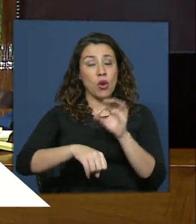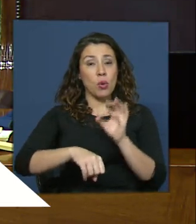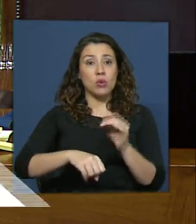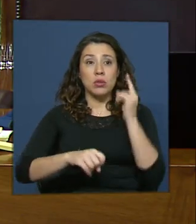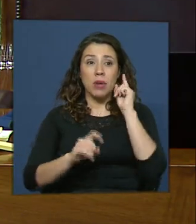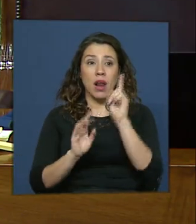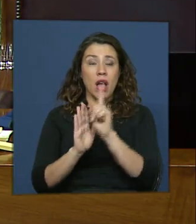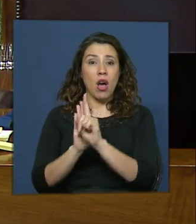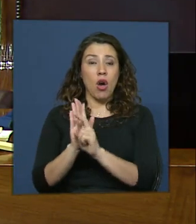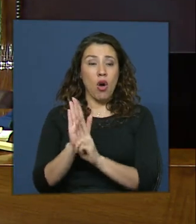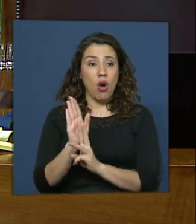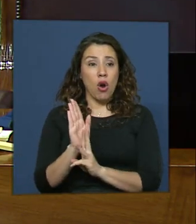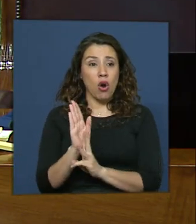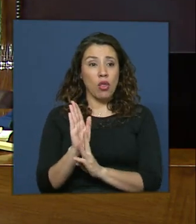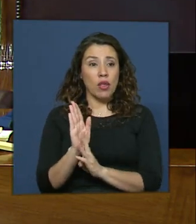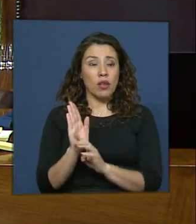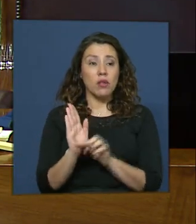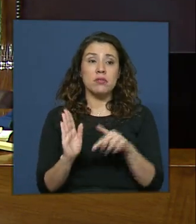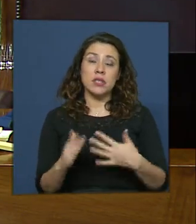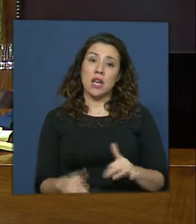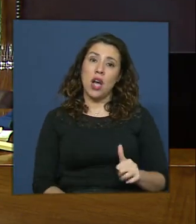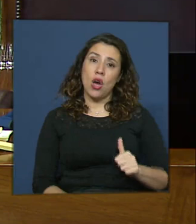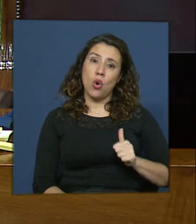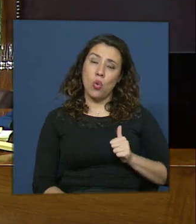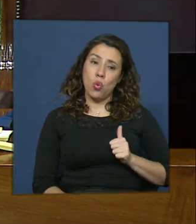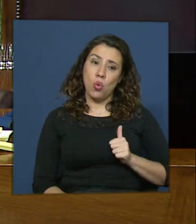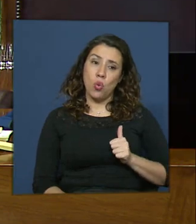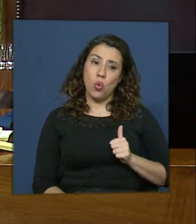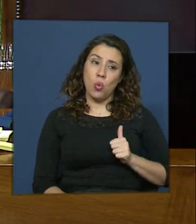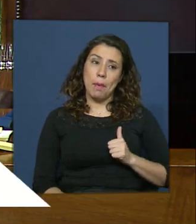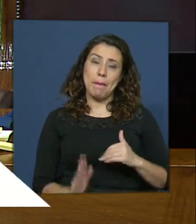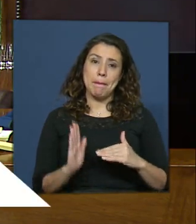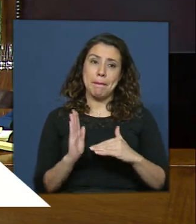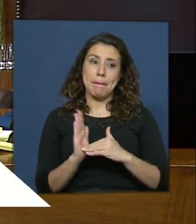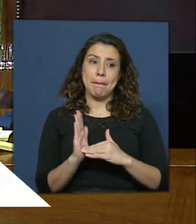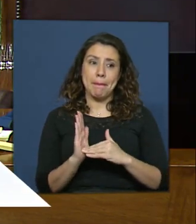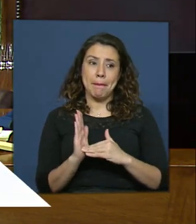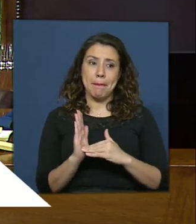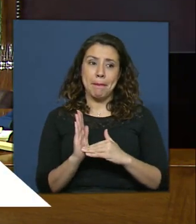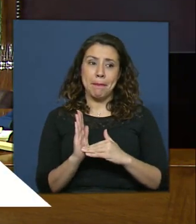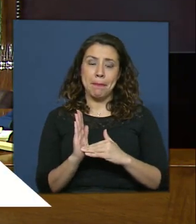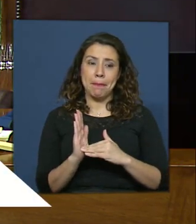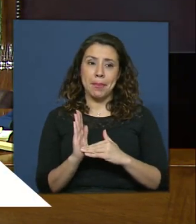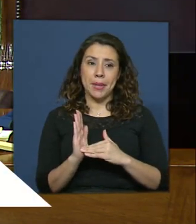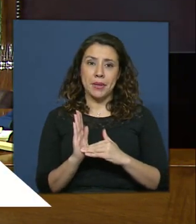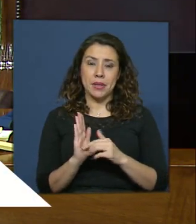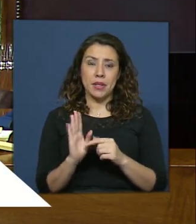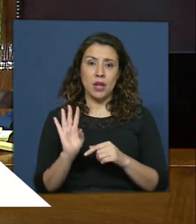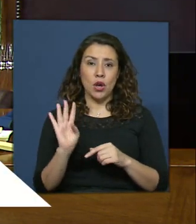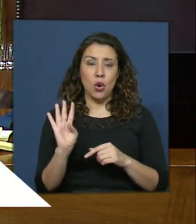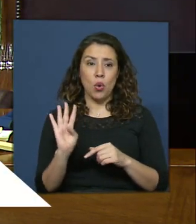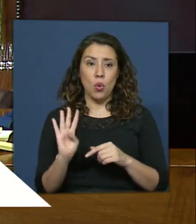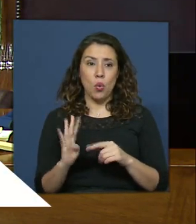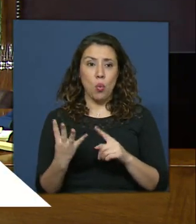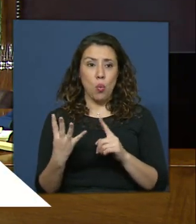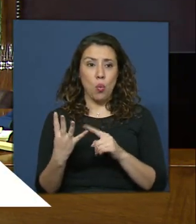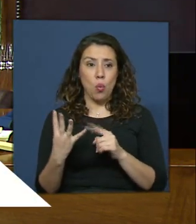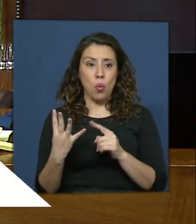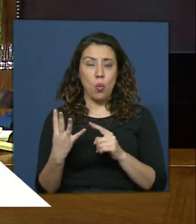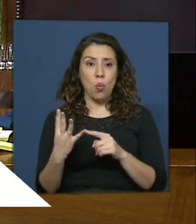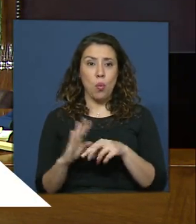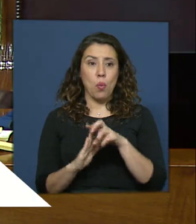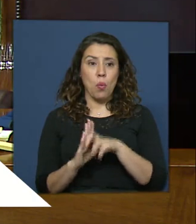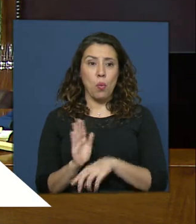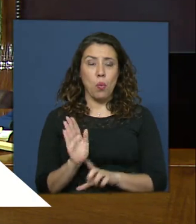la orden del día, esta se ha cumplido. Queda pendiente, por supuesto, el cuarto proyecto de